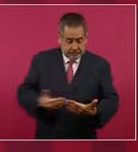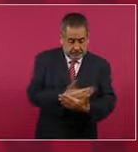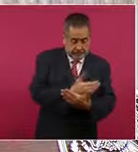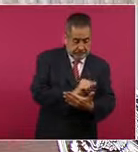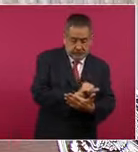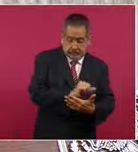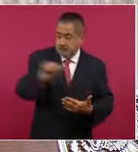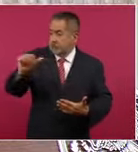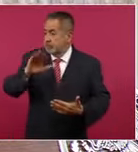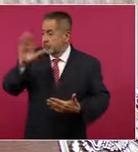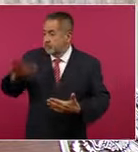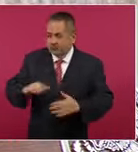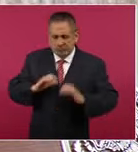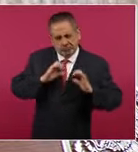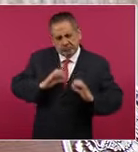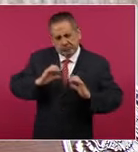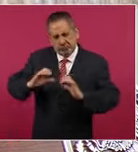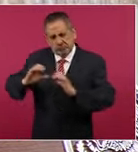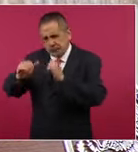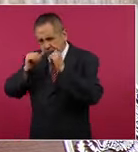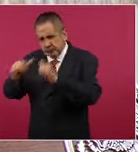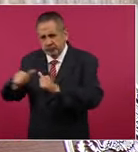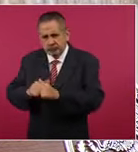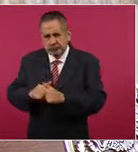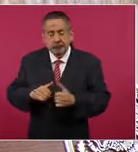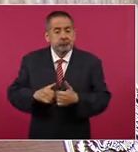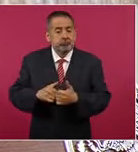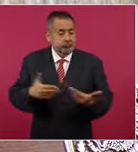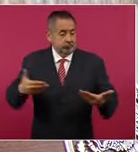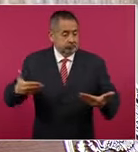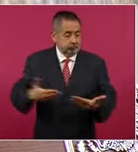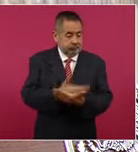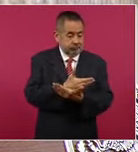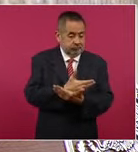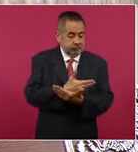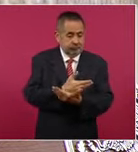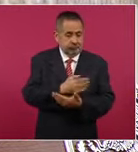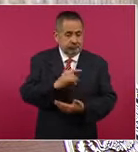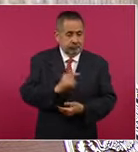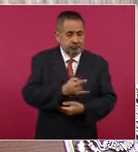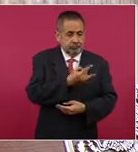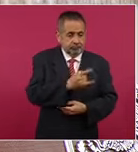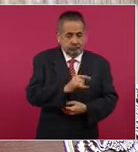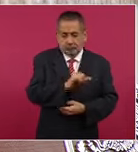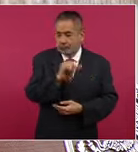muere, desde la cuna hasta la tumba.